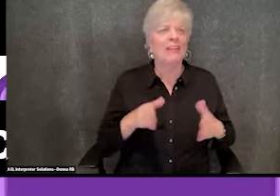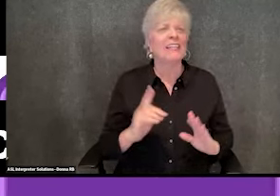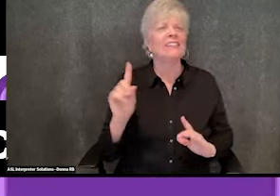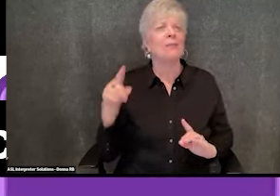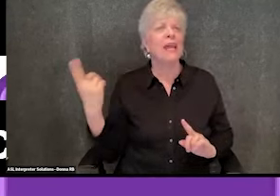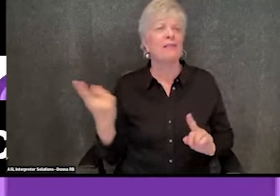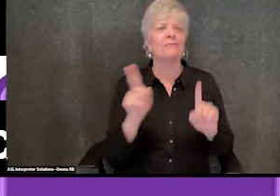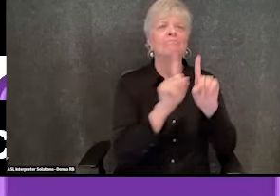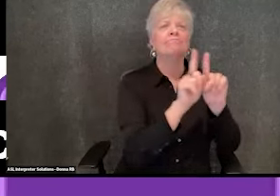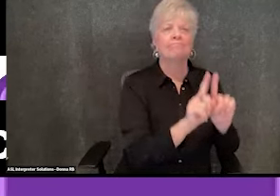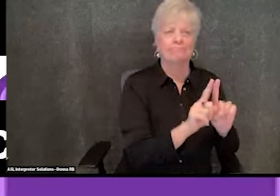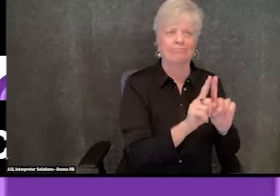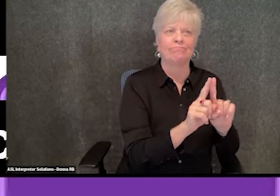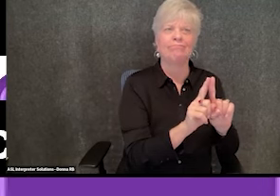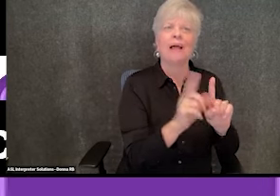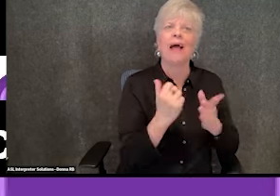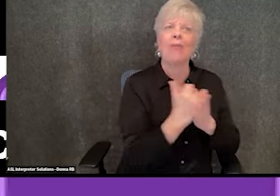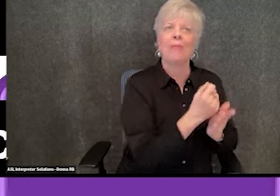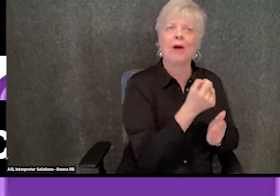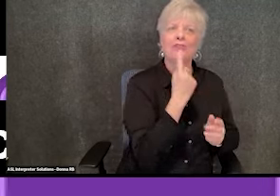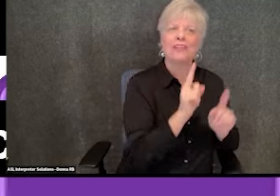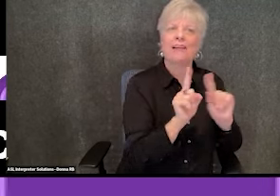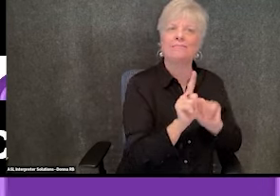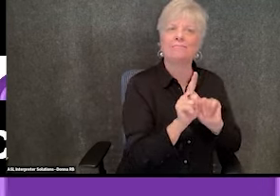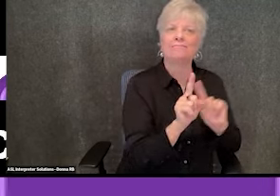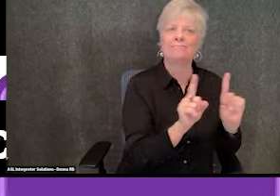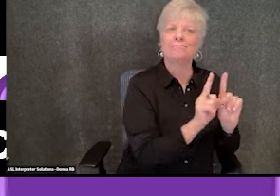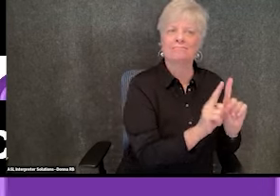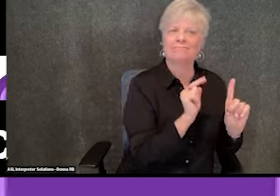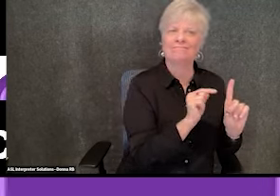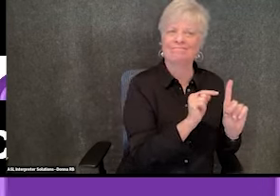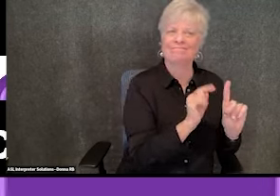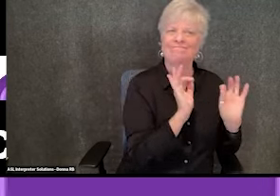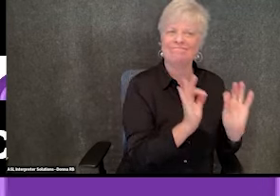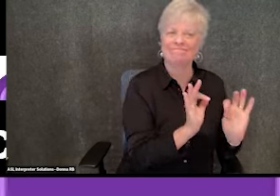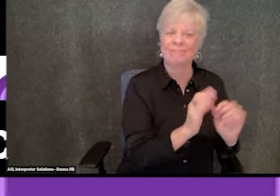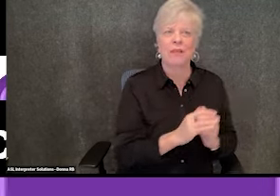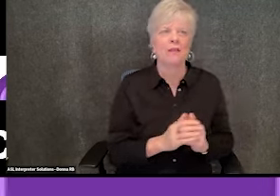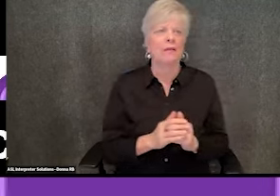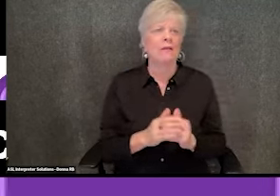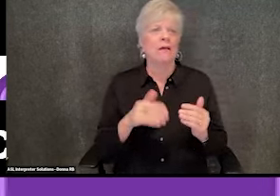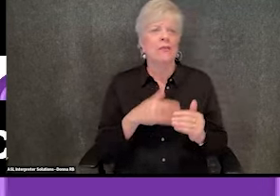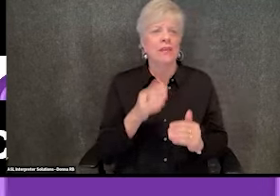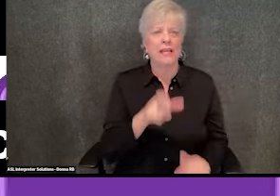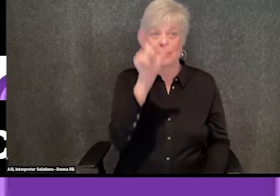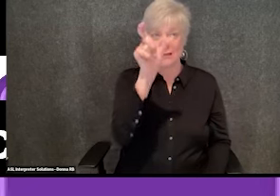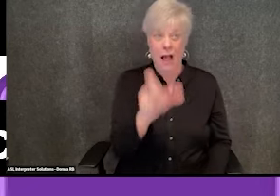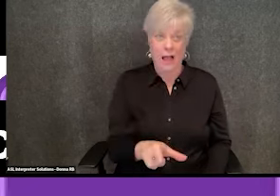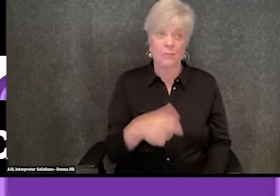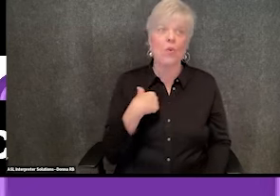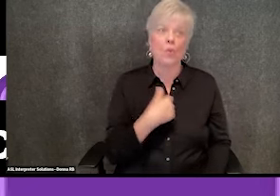solo admite a la persona entrar y participar en el proceso. O sea, entonces es una herramienta